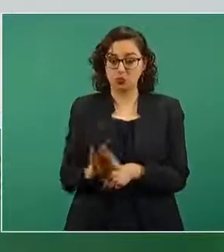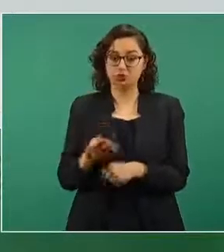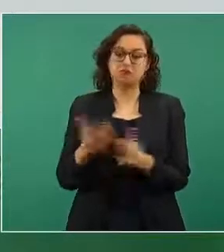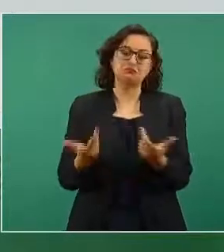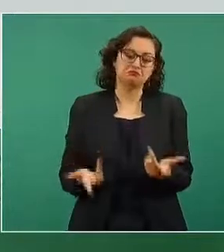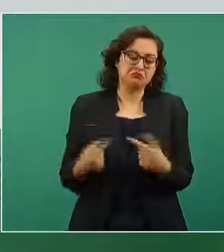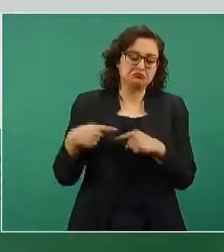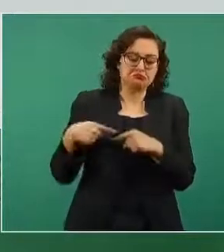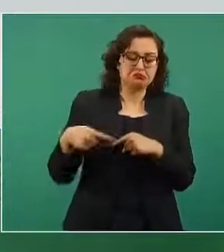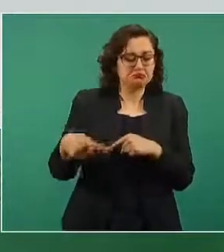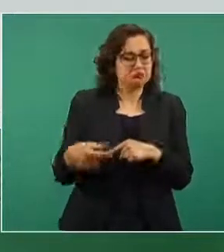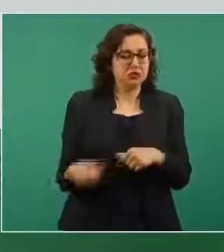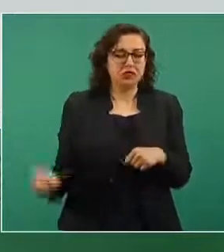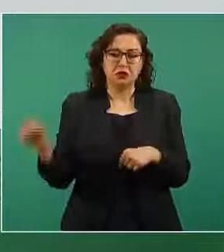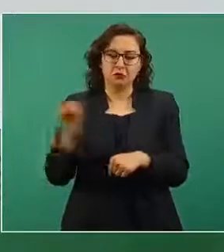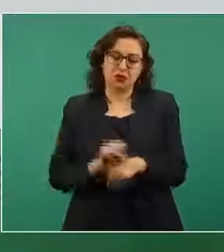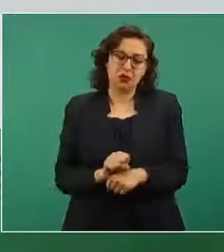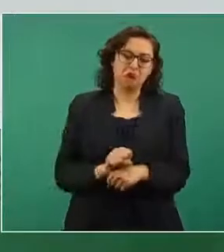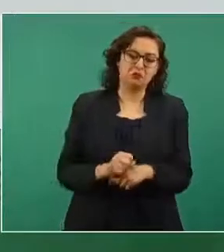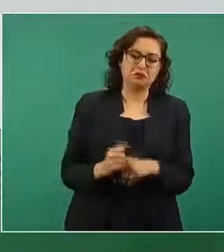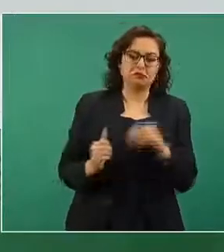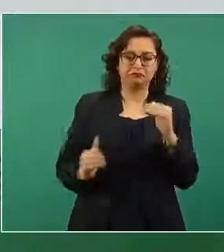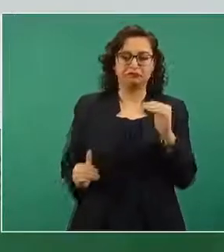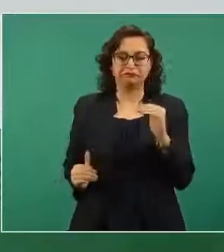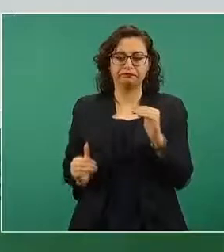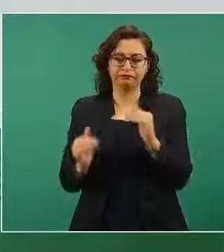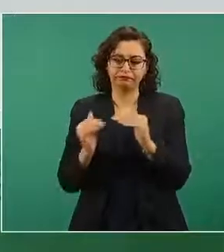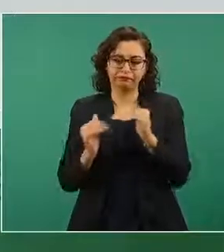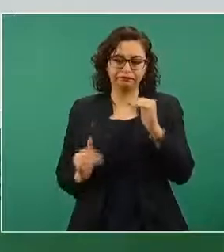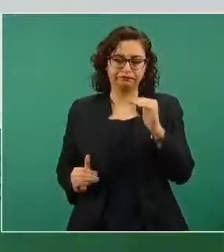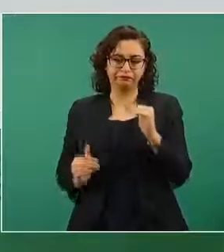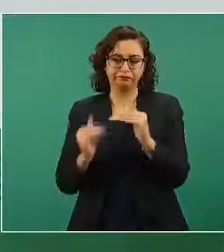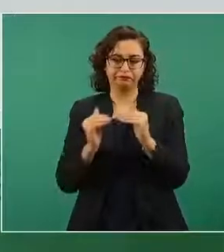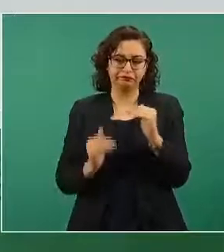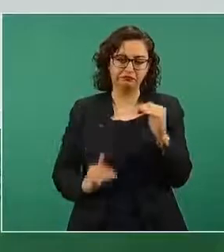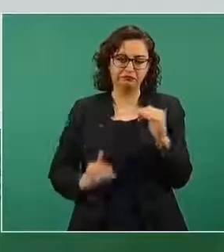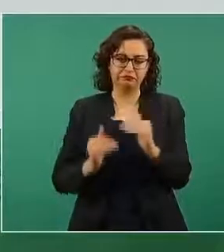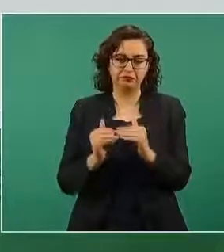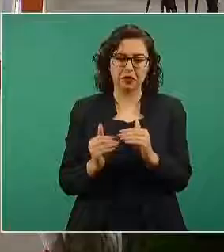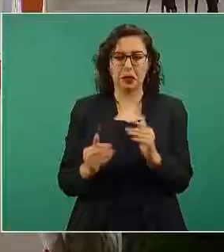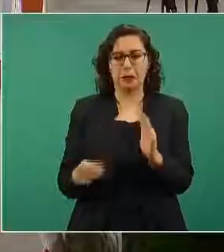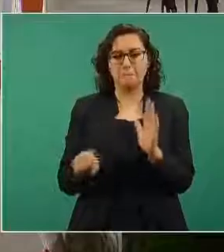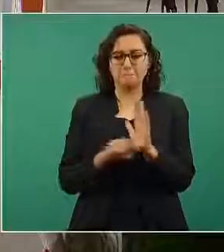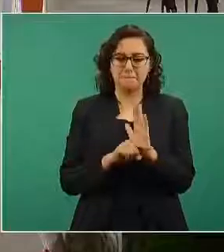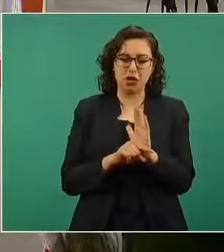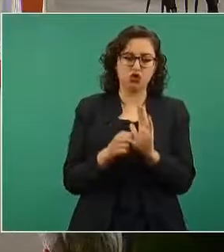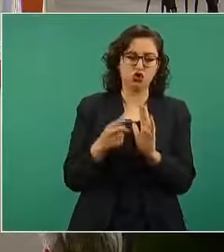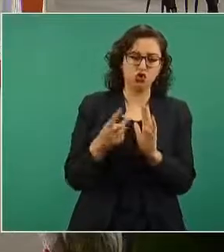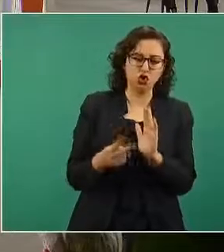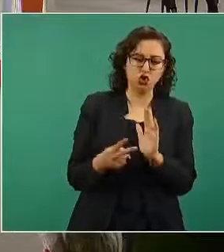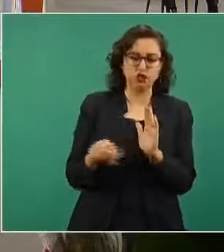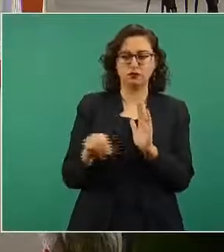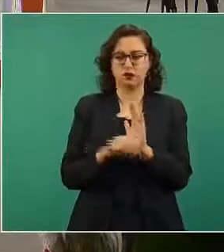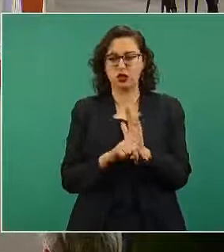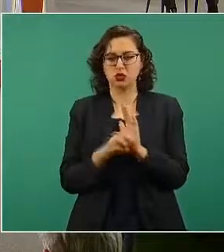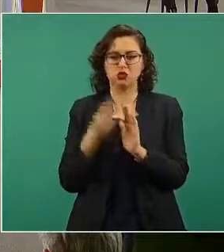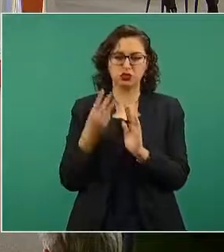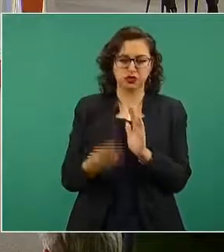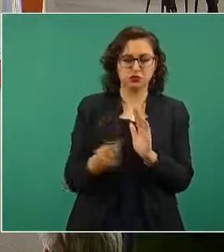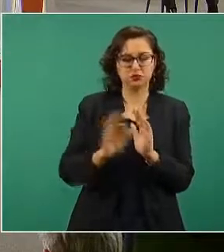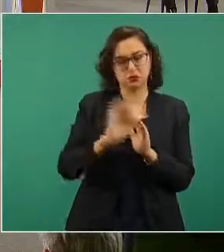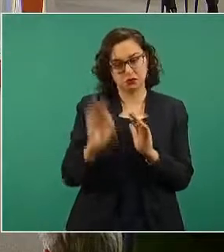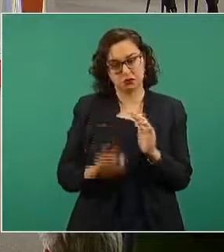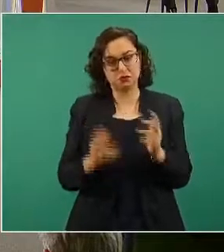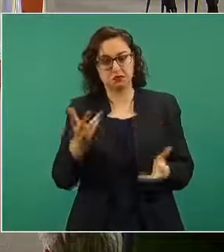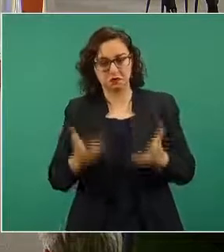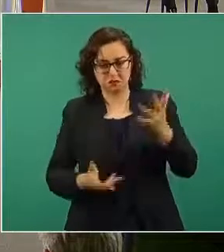semana, como suele ocurrir, y posiblemente terminemos con una reducción de al menos menos 2 o menos 3% el próximo sábado. En